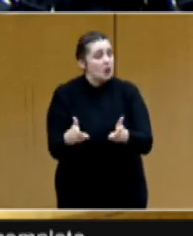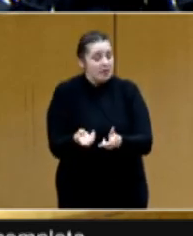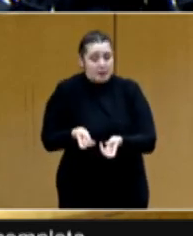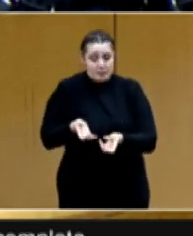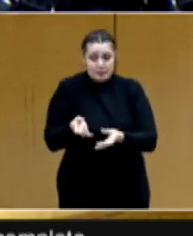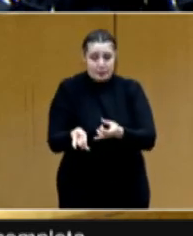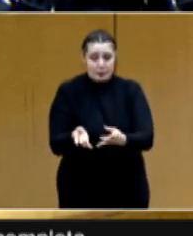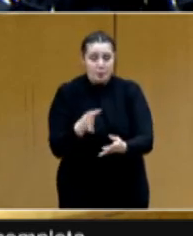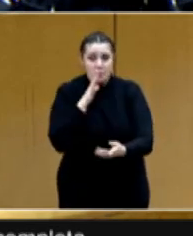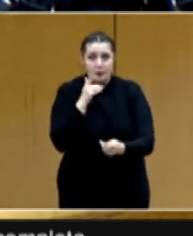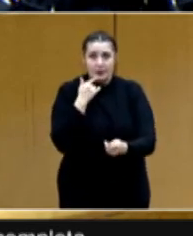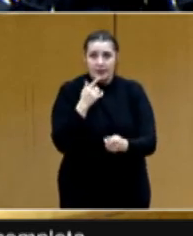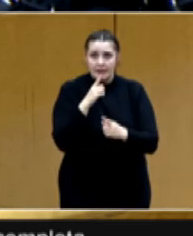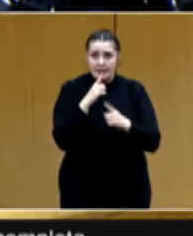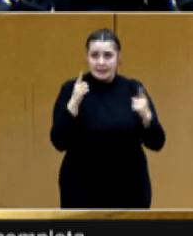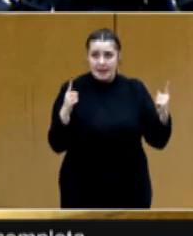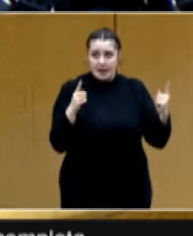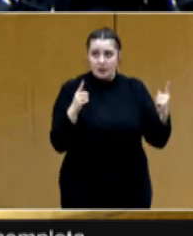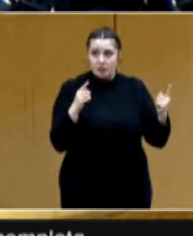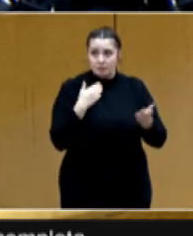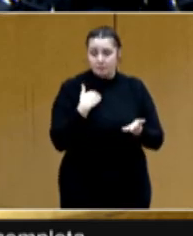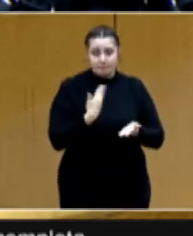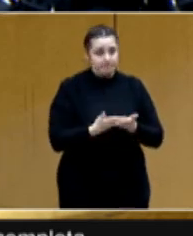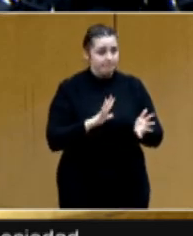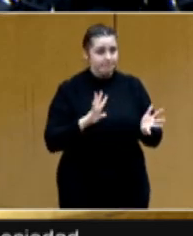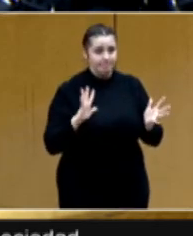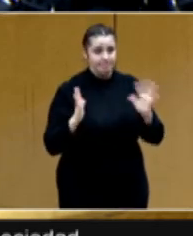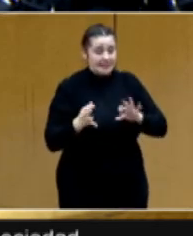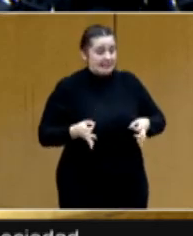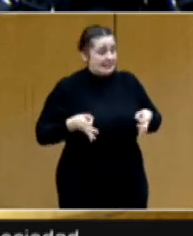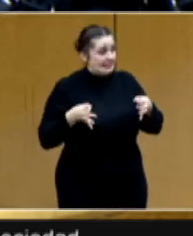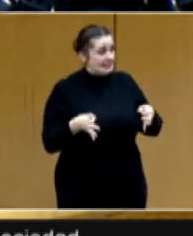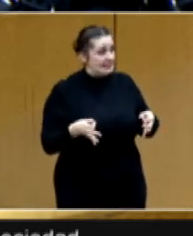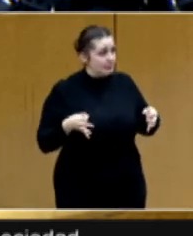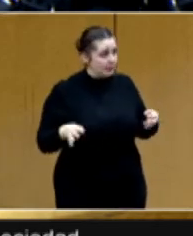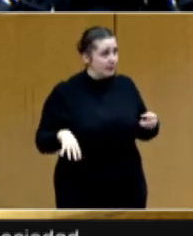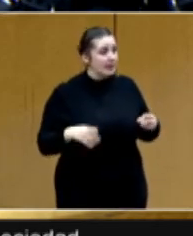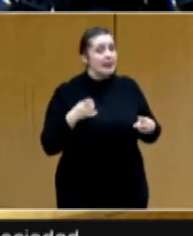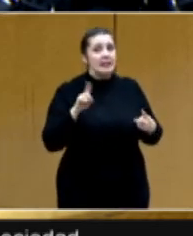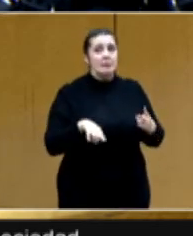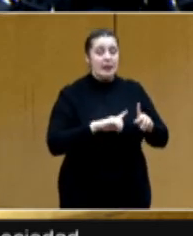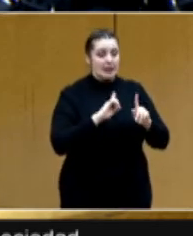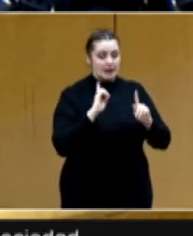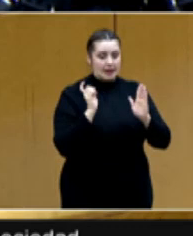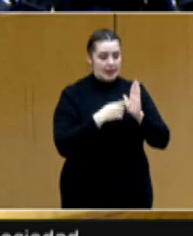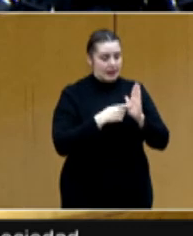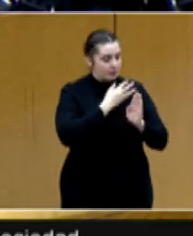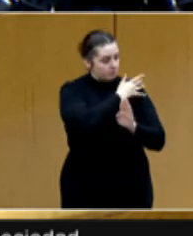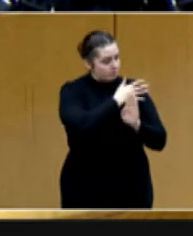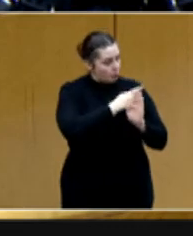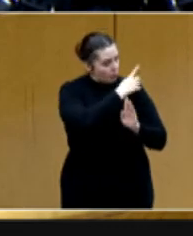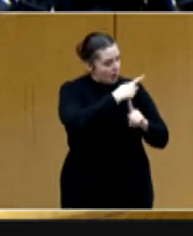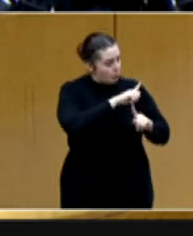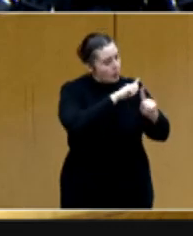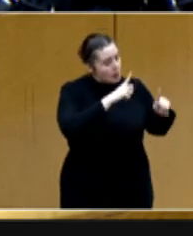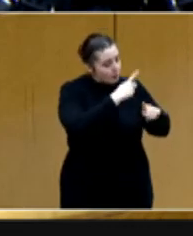esté allí en un extremo están constante evolución Por otra parte el breve recorrido de esta ley nos ha permitido detectar tanto sus bondades